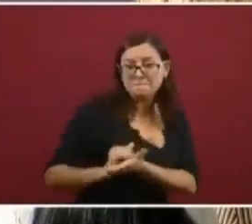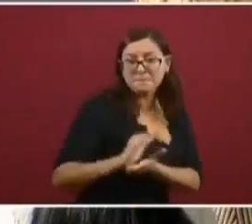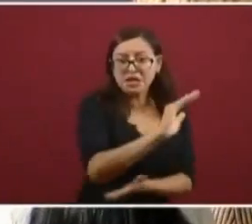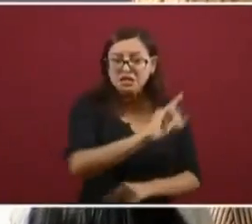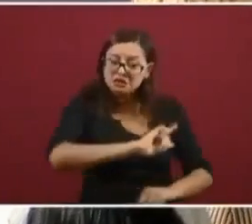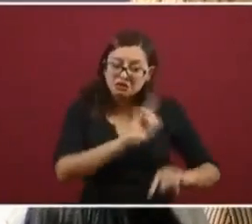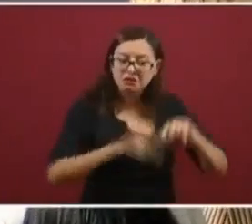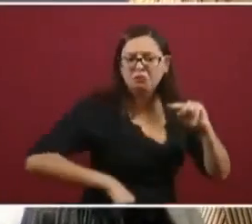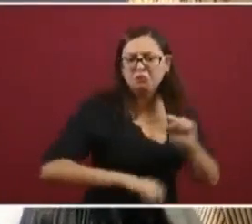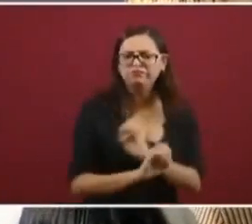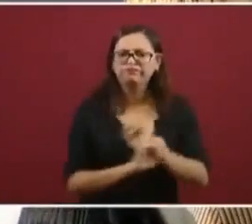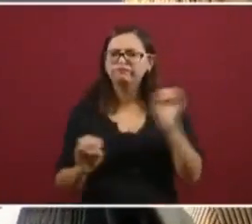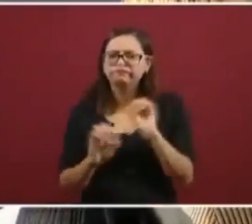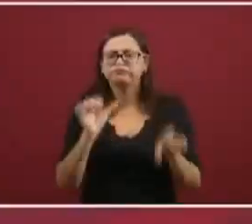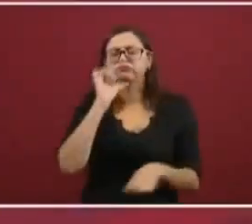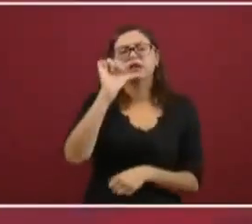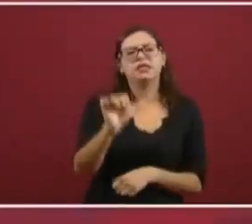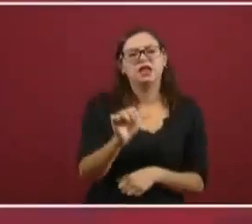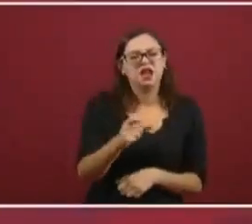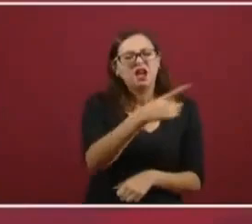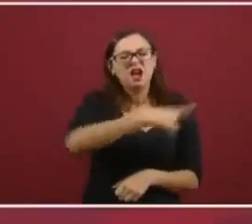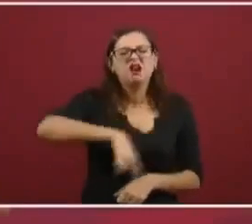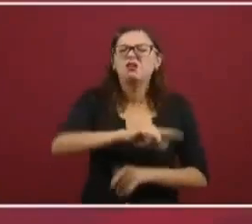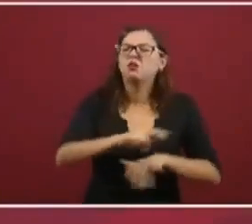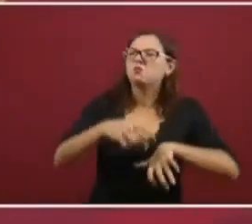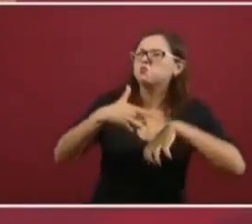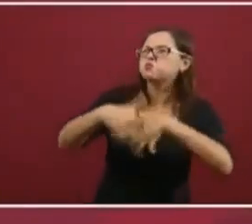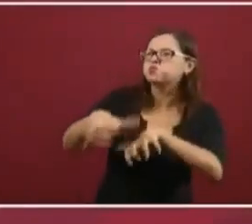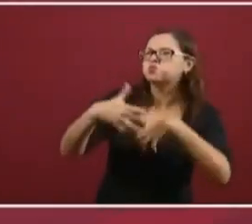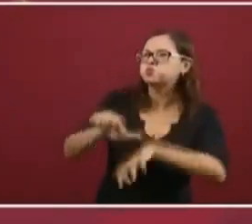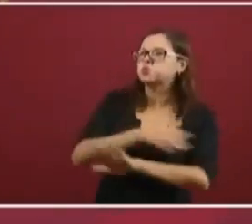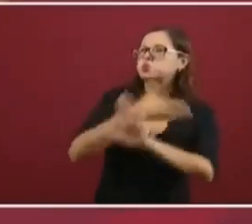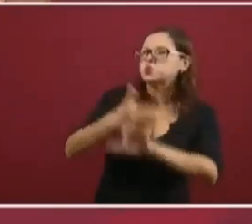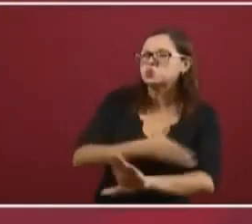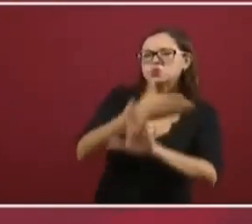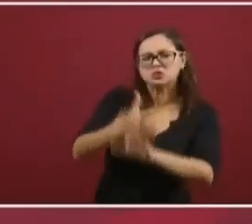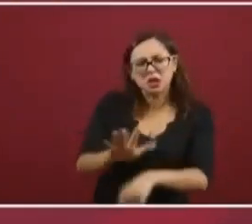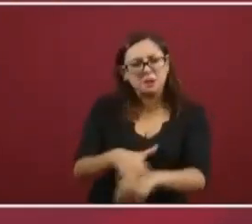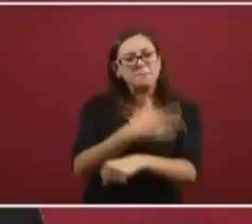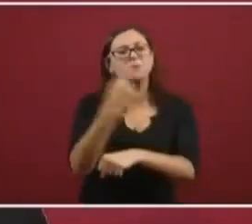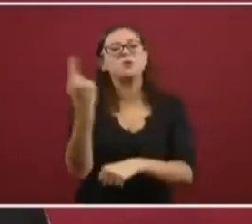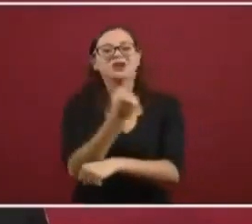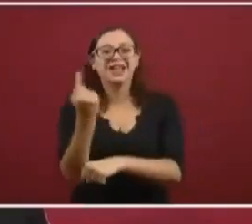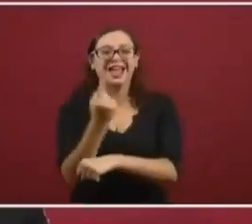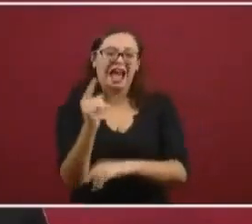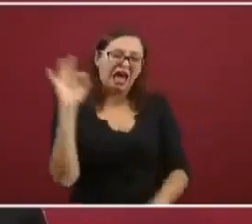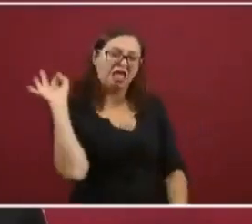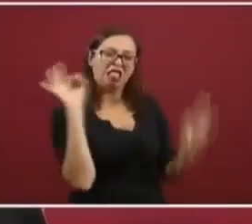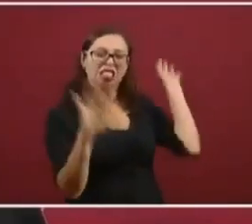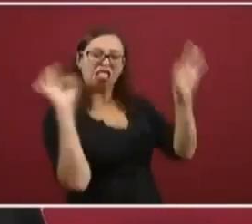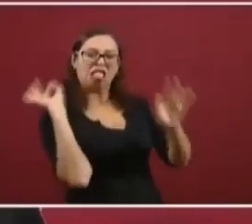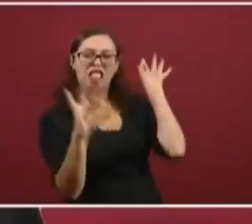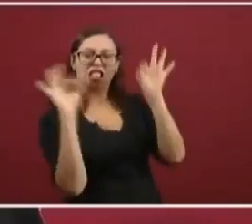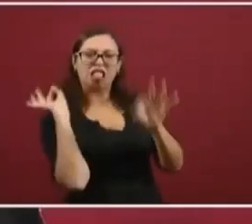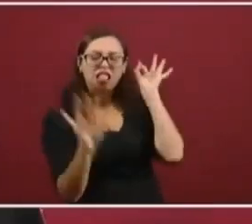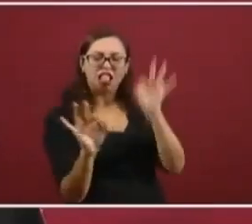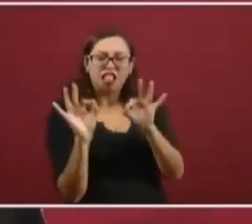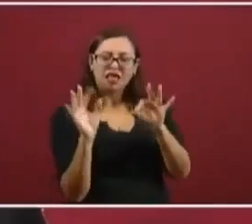cuando hablo de Mano Negra es que los que estaban dirigiendo ayer el